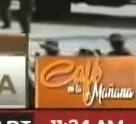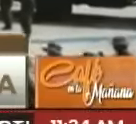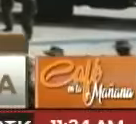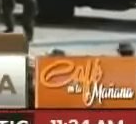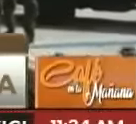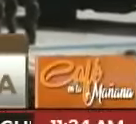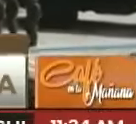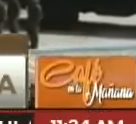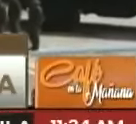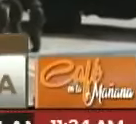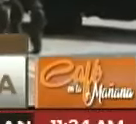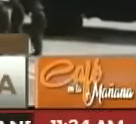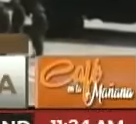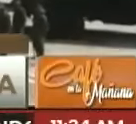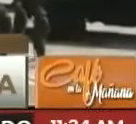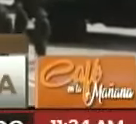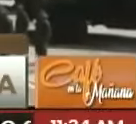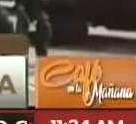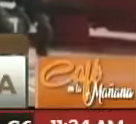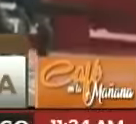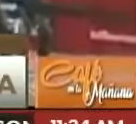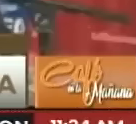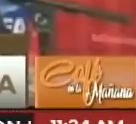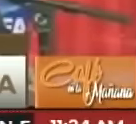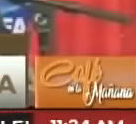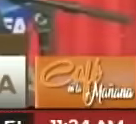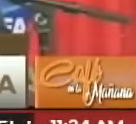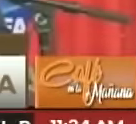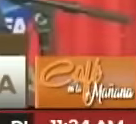único programa, la única